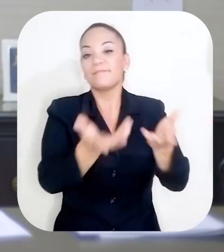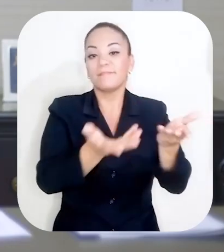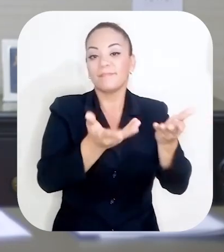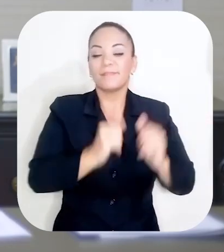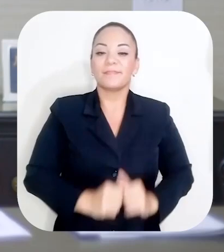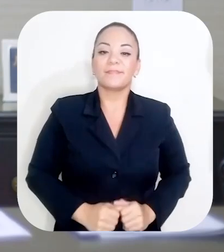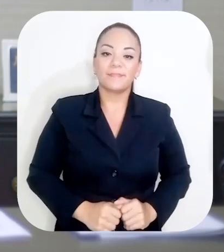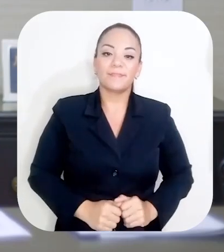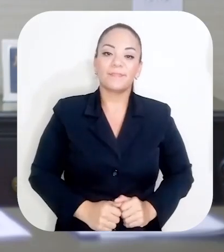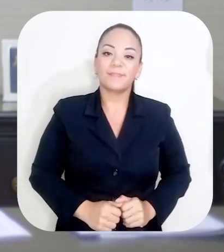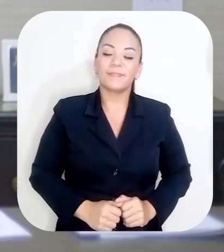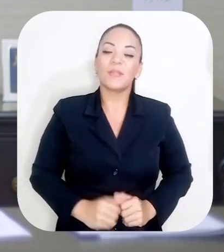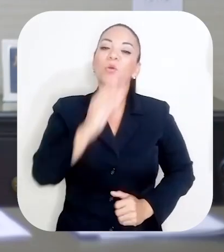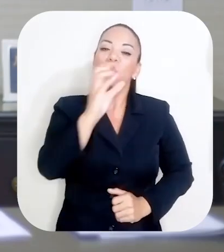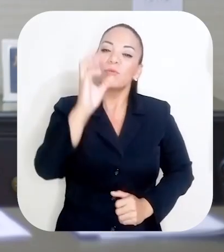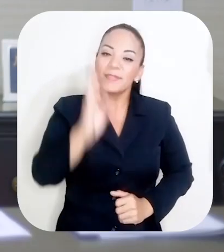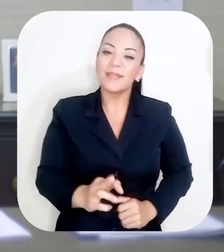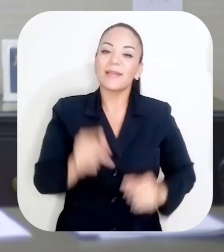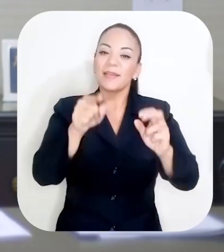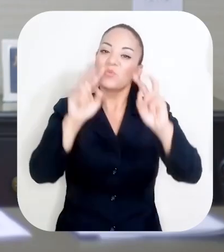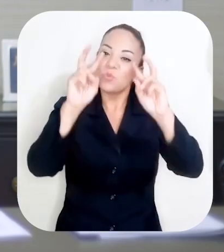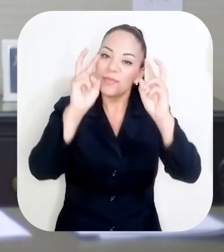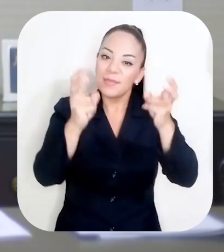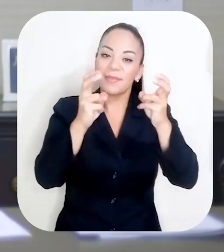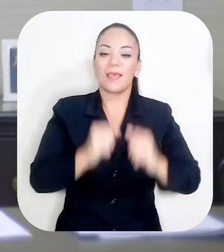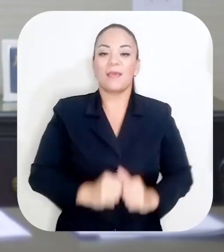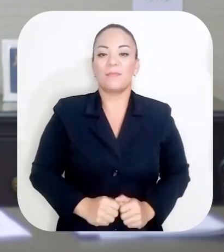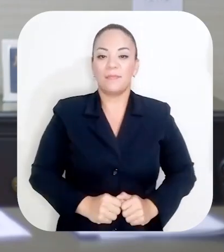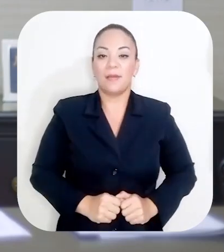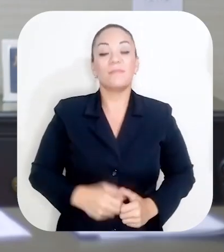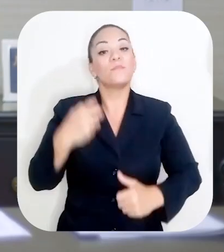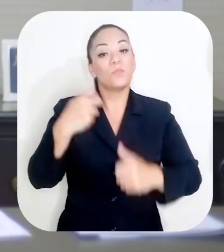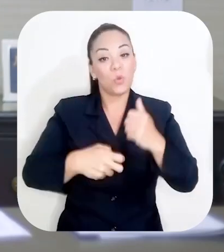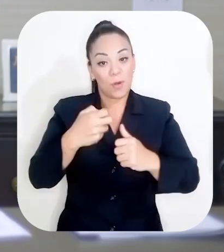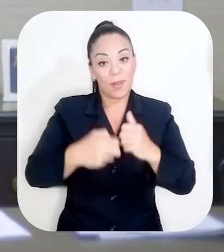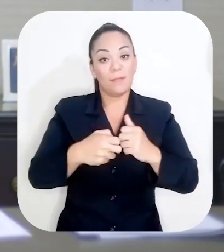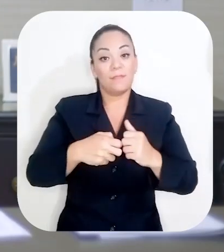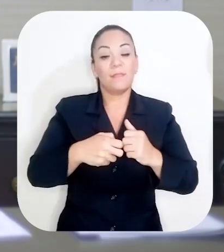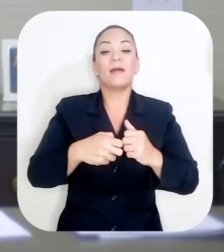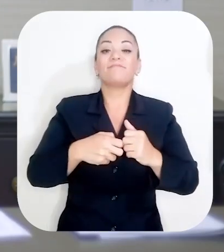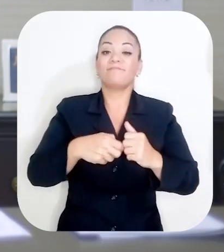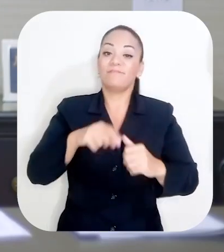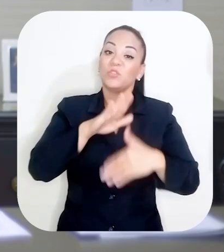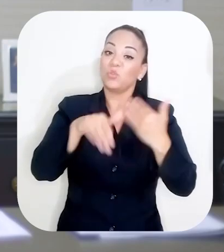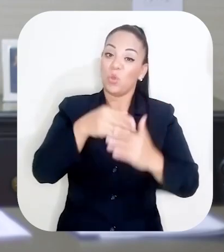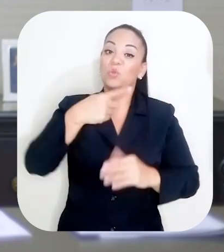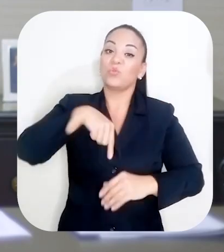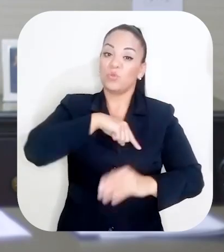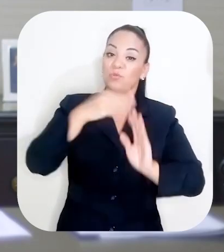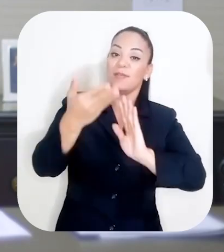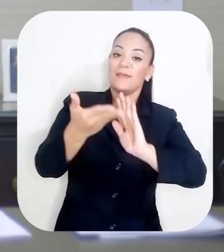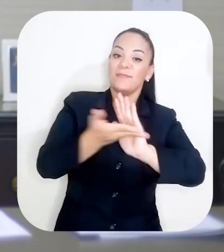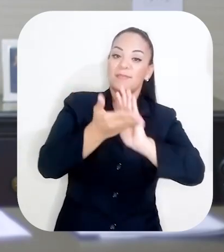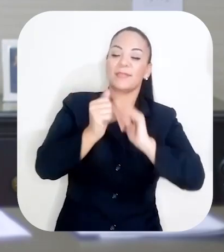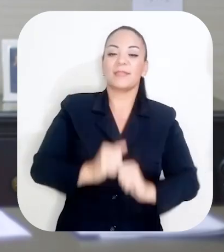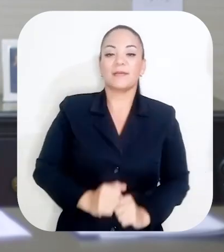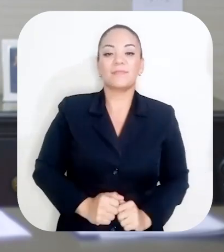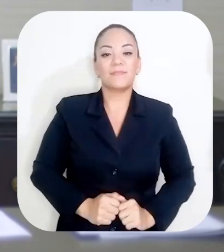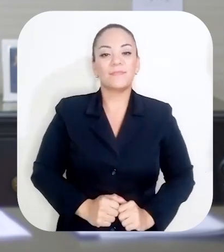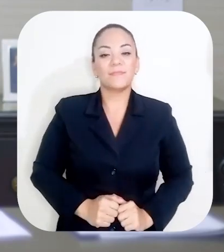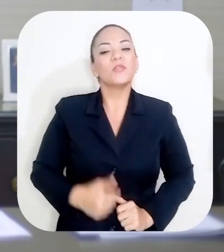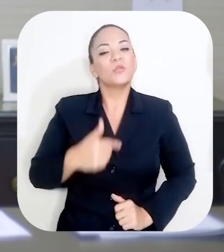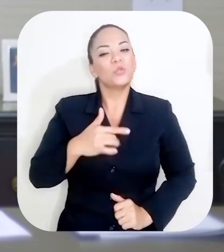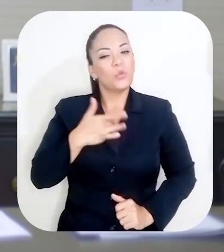Costa Rica Este es un tema un problema de todos nosotros y yo tengo la